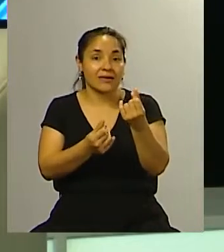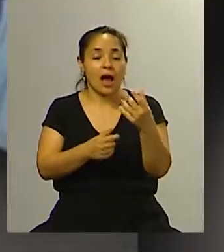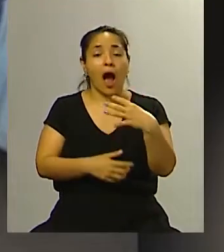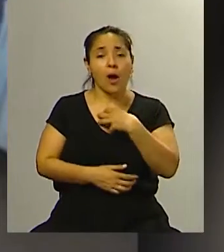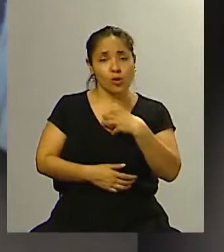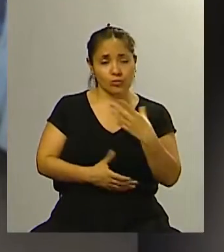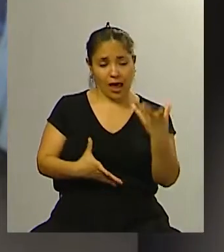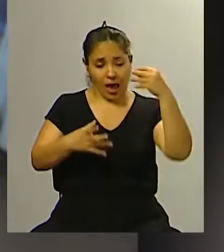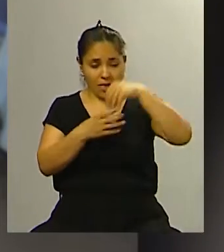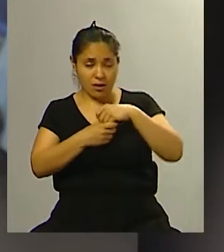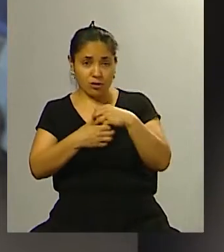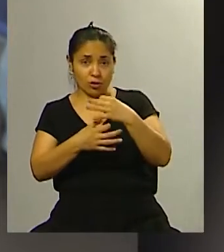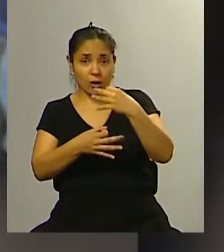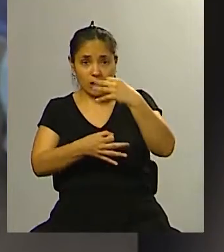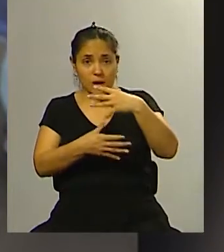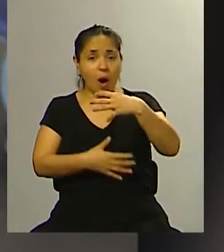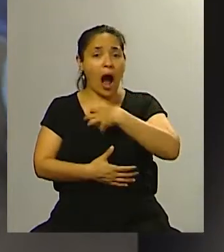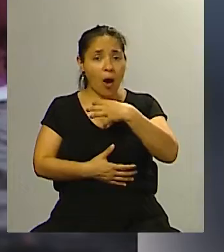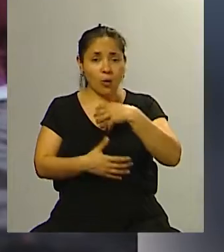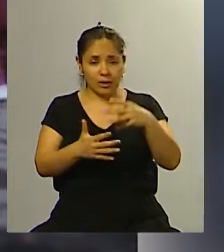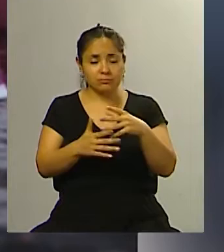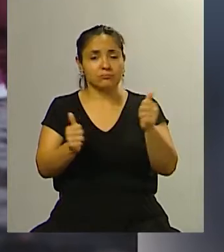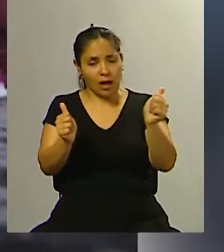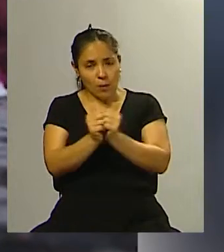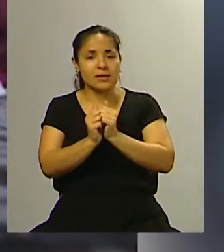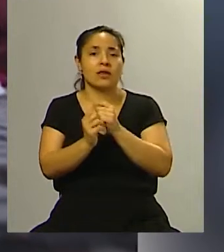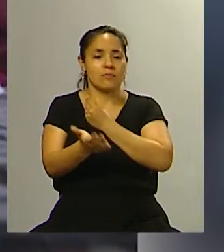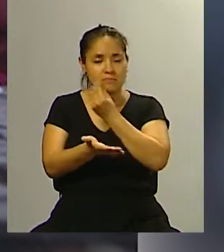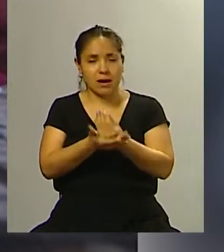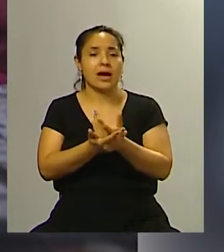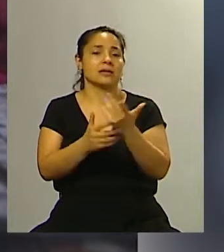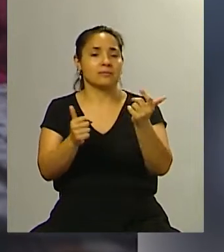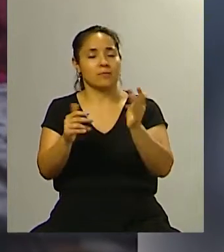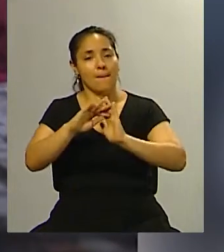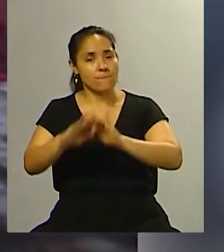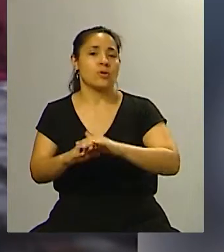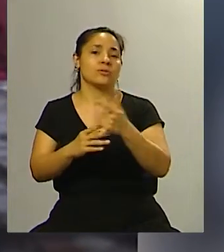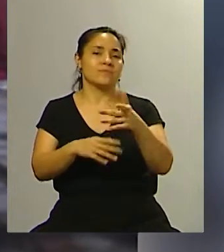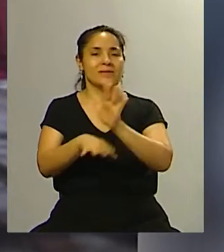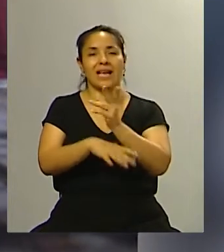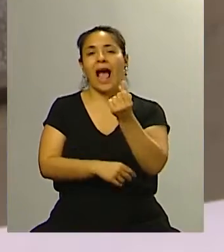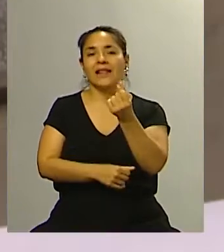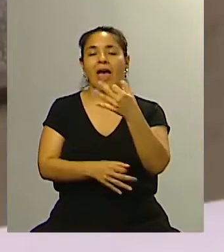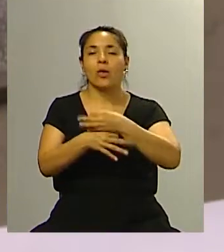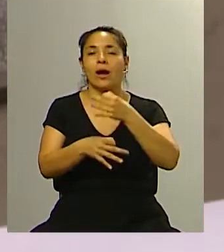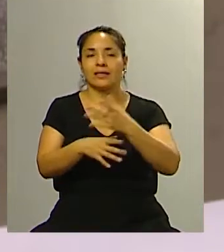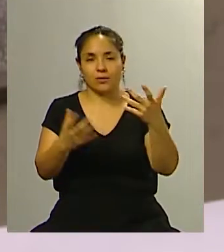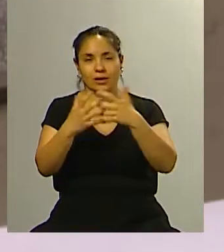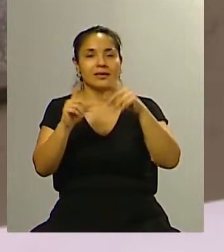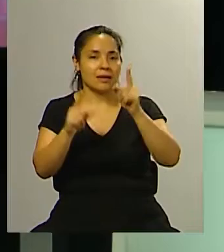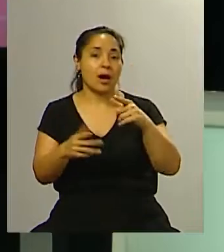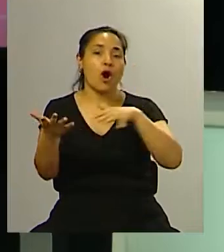sienta acompañado por todos los actores institucionales, es fundamental también para mejorar la calidad educativa. Y la convivencia, que es